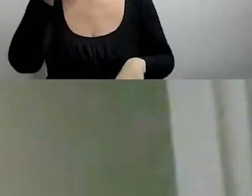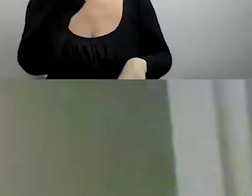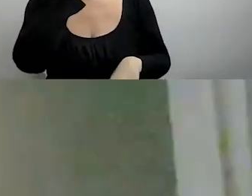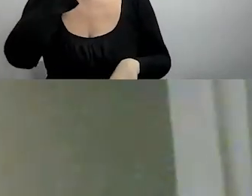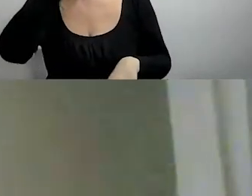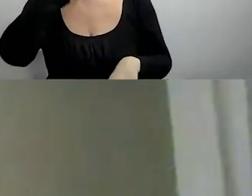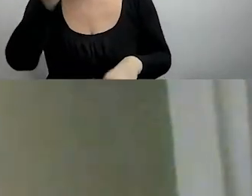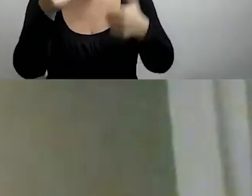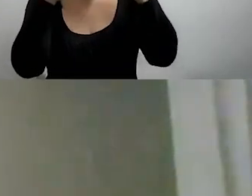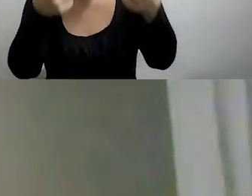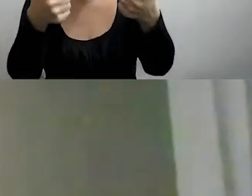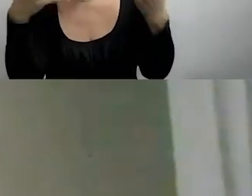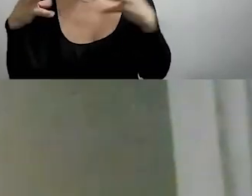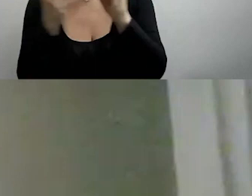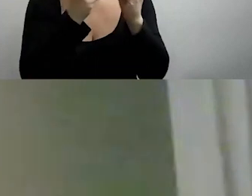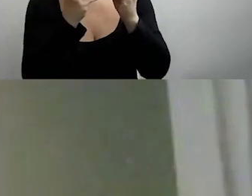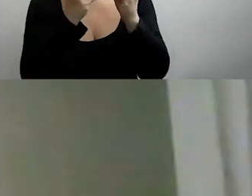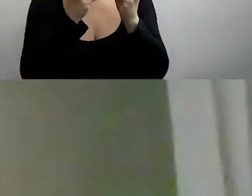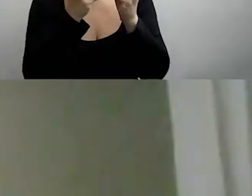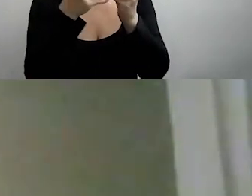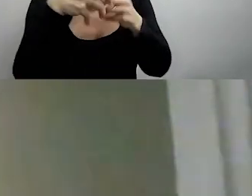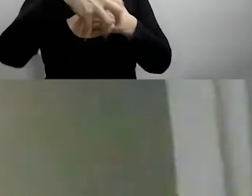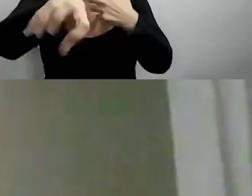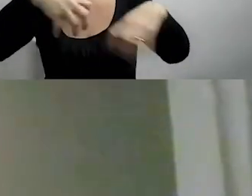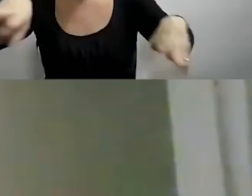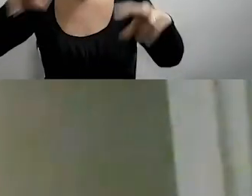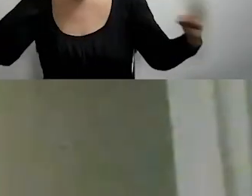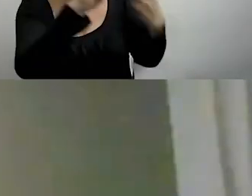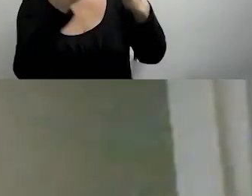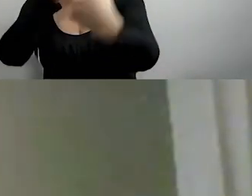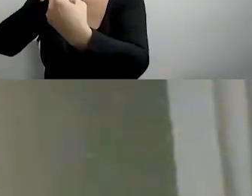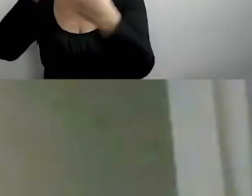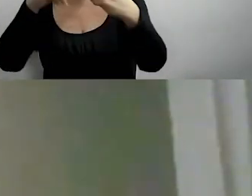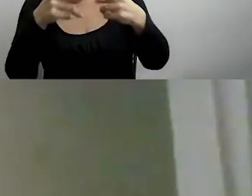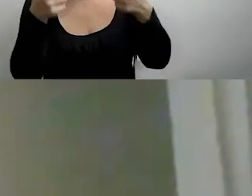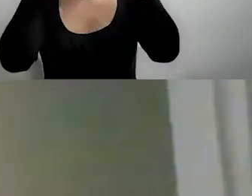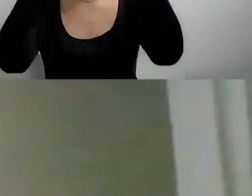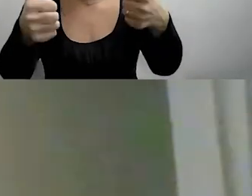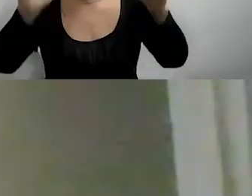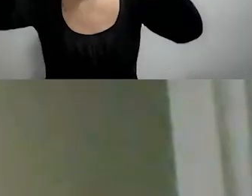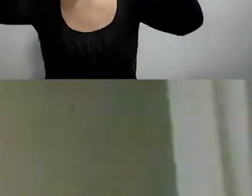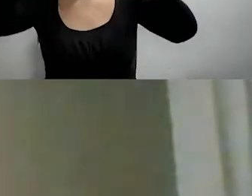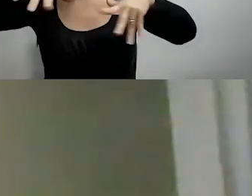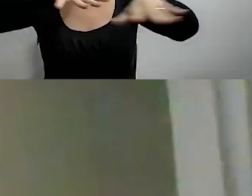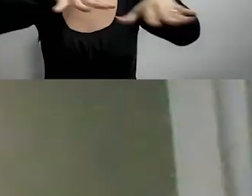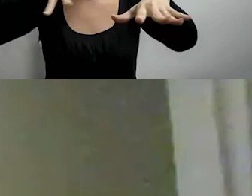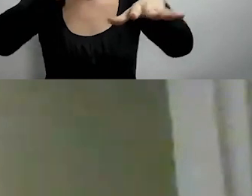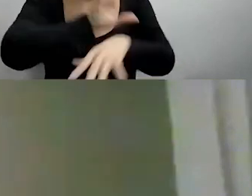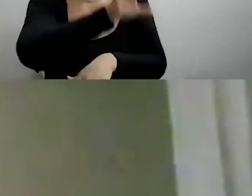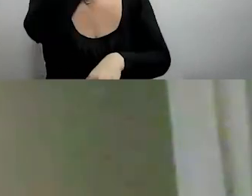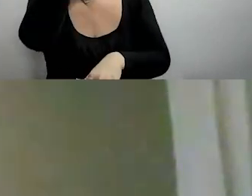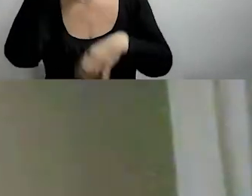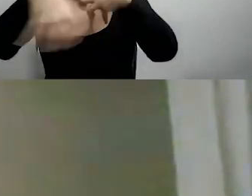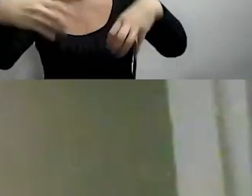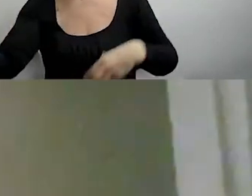compañeros también del interior, muy feliz de verlos. Me pareció un programón que hayan venido también del interior. Ahora este